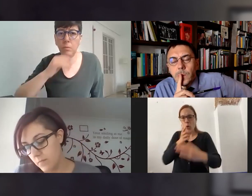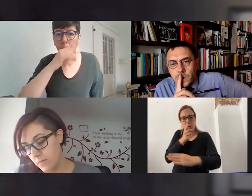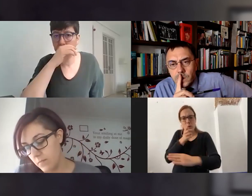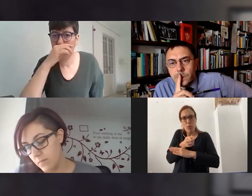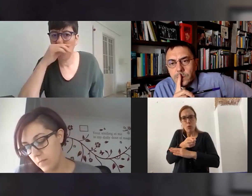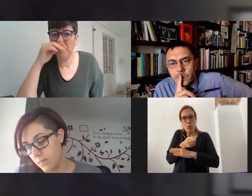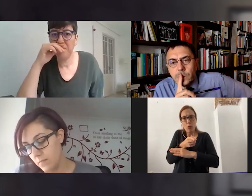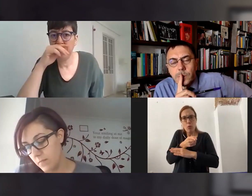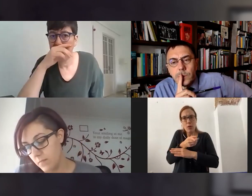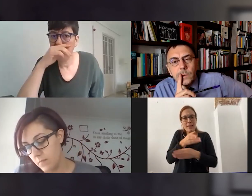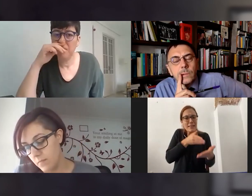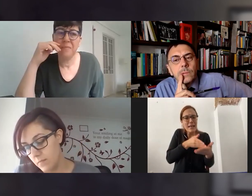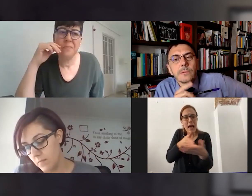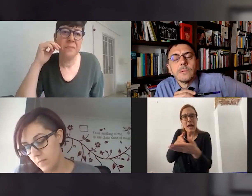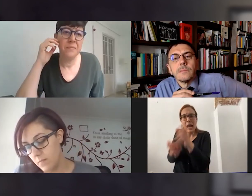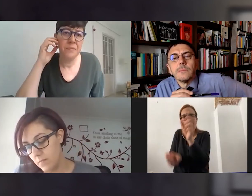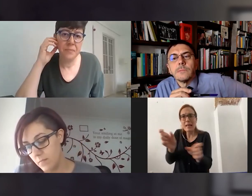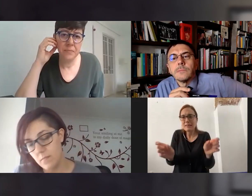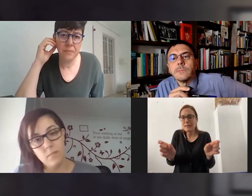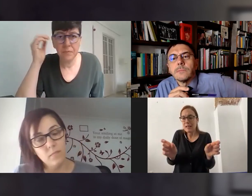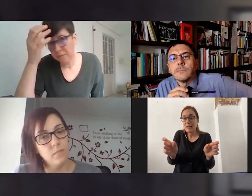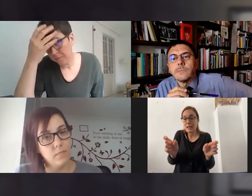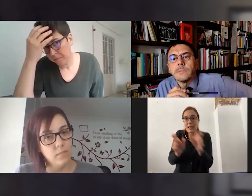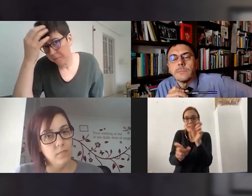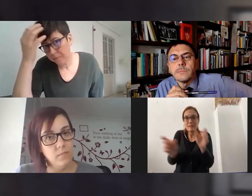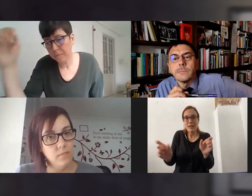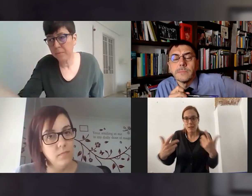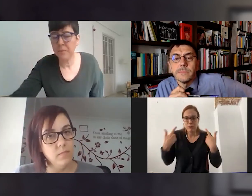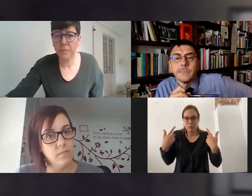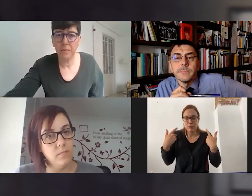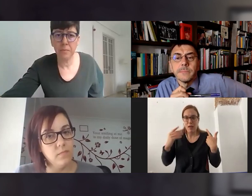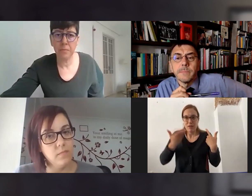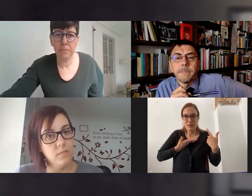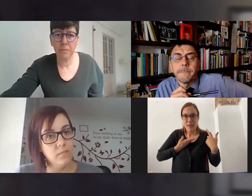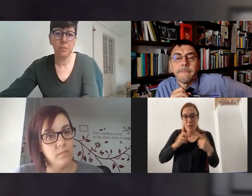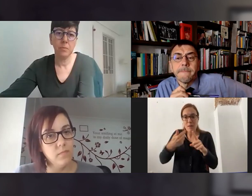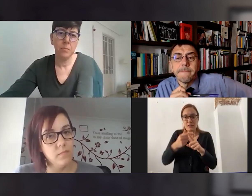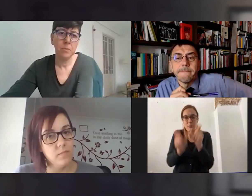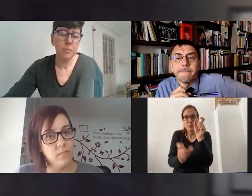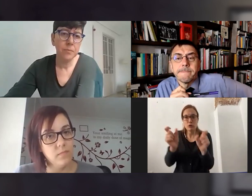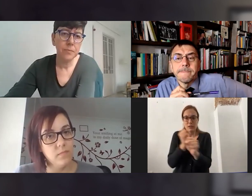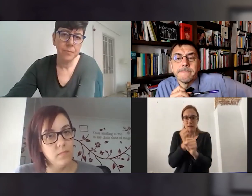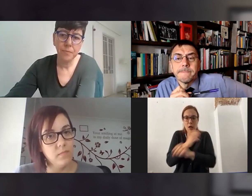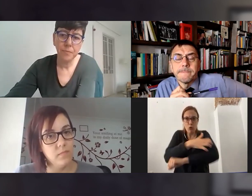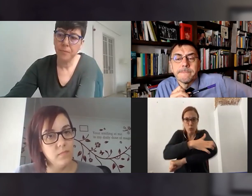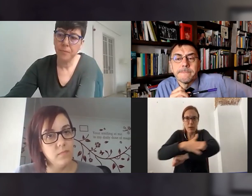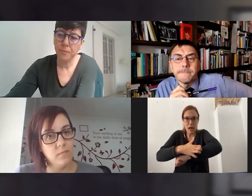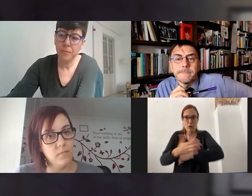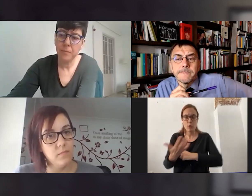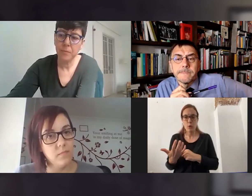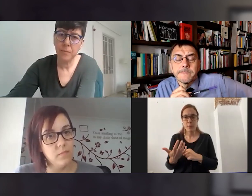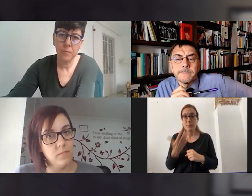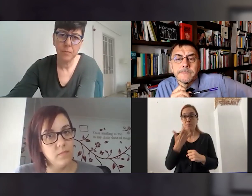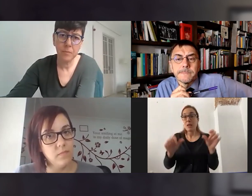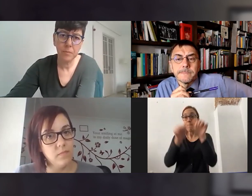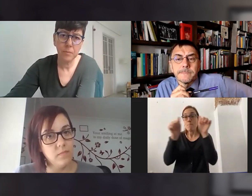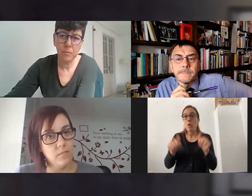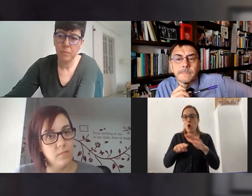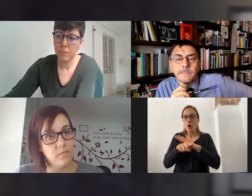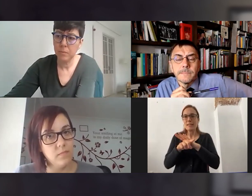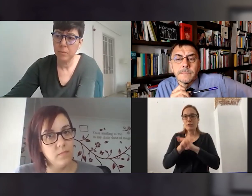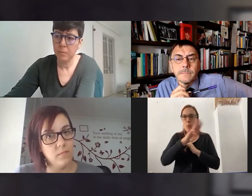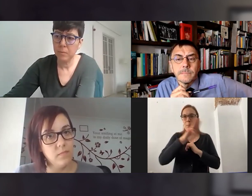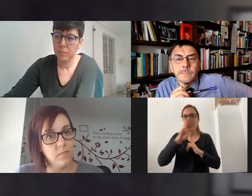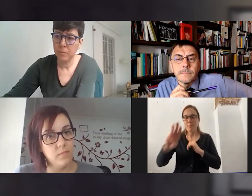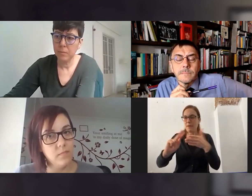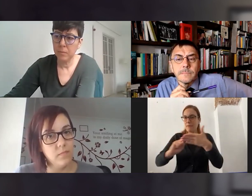los familiares de los afectados y el personal que sufre la precariedad. Cuando el modelo del partido fracasa, del Partido Popular en la Comunidad de Madrid fracasa